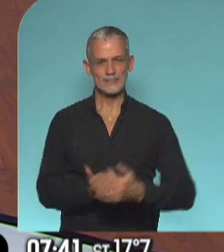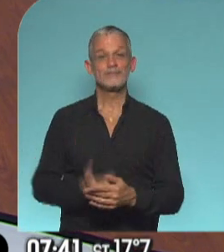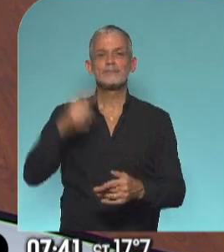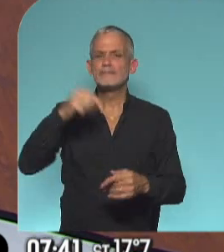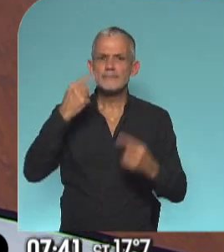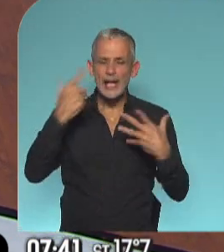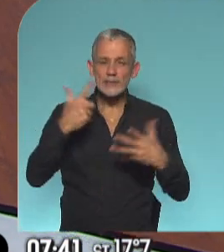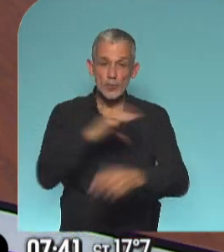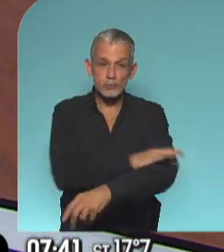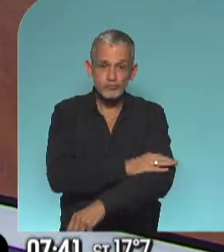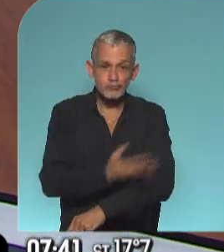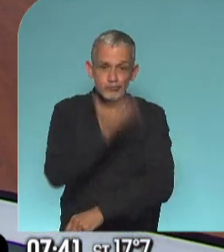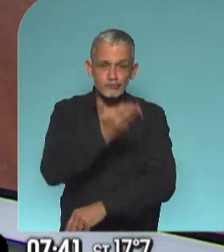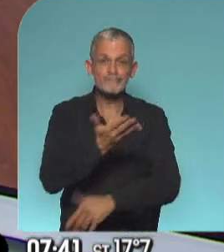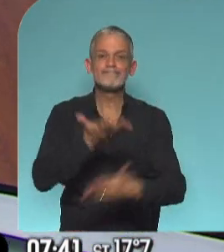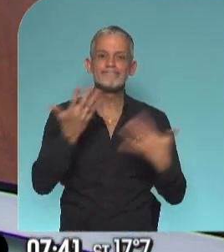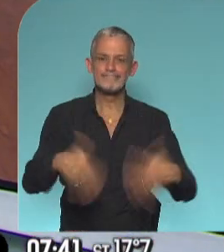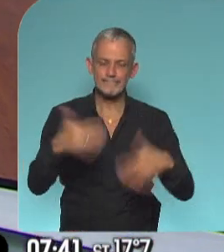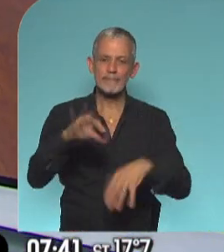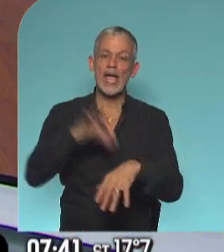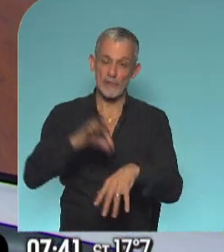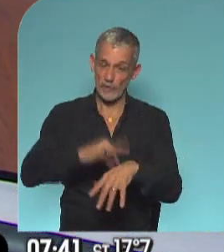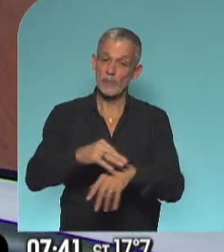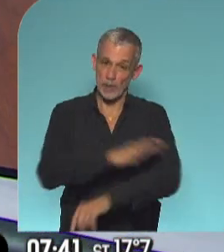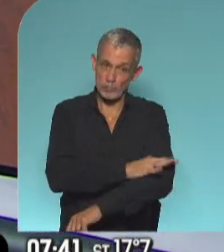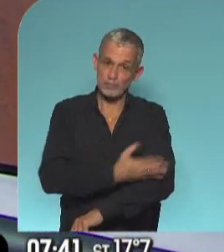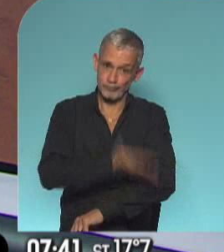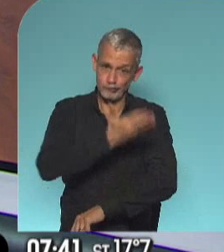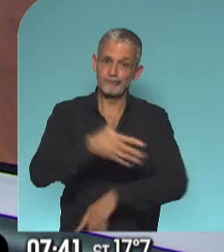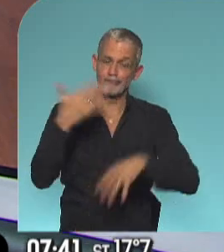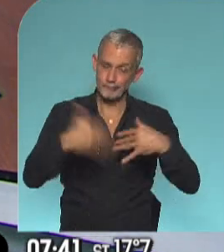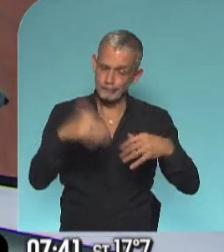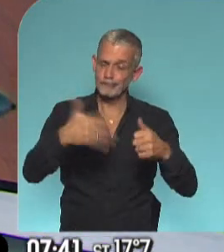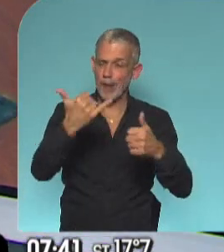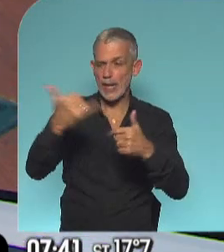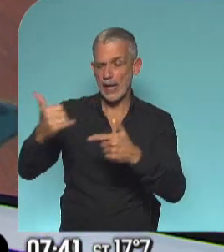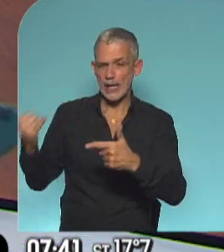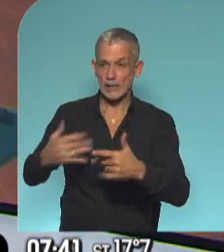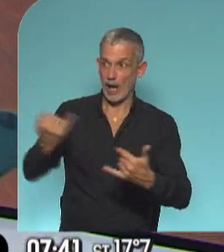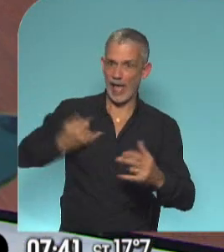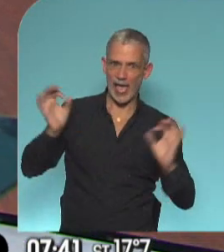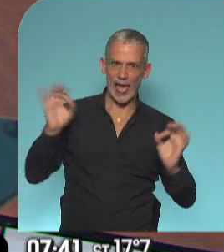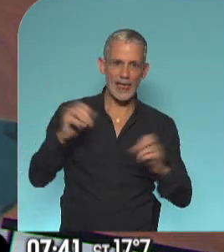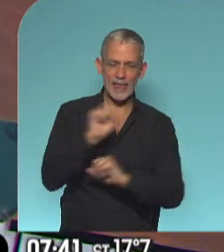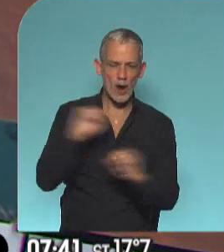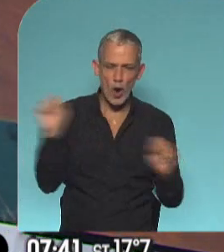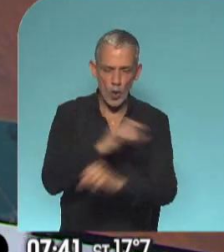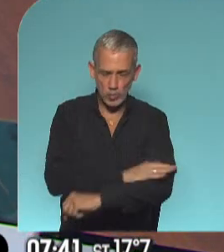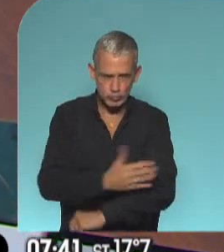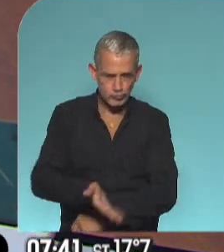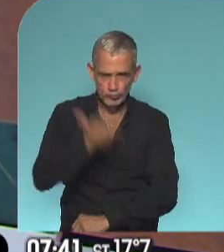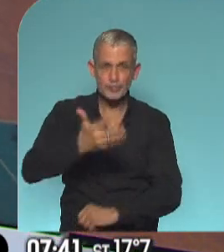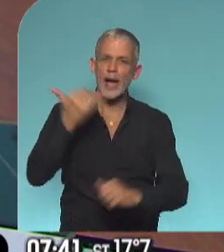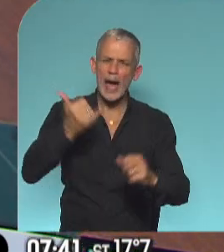Tensión, hipertensos. La hipertensión, una de las enfermedades más comunes que no avisa demasiado, pero que sí tiene